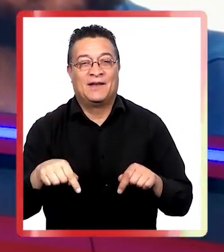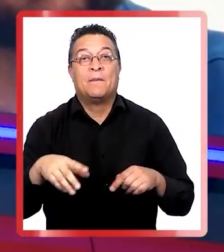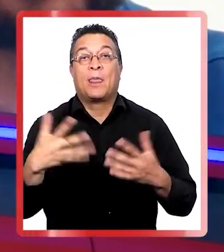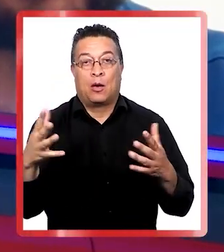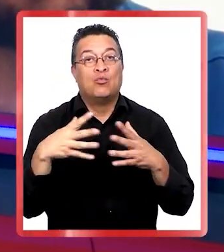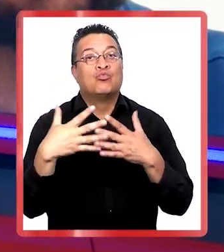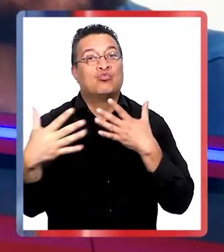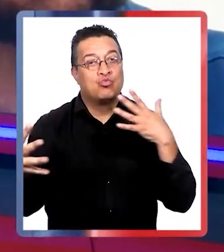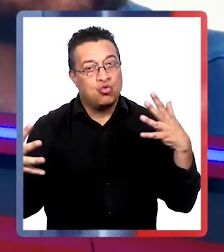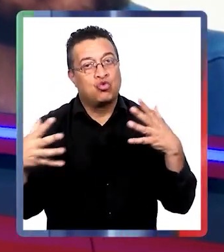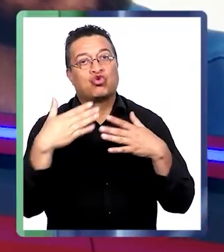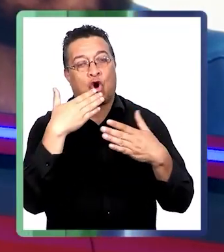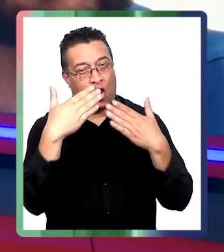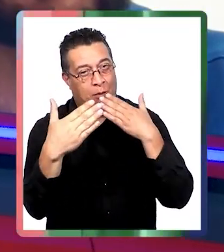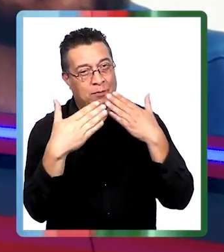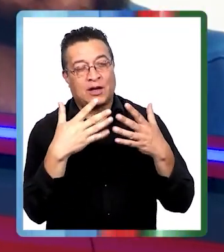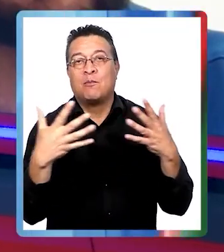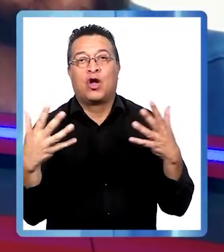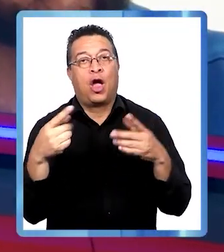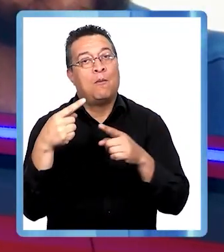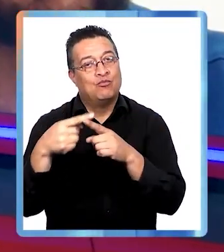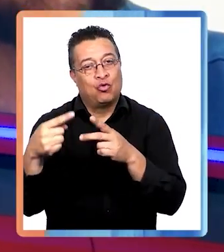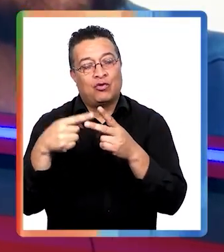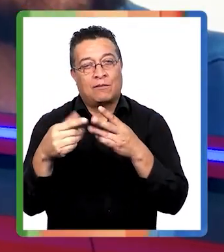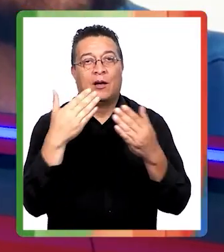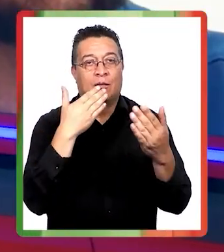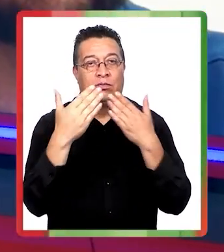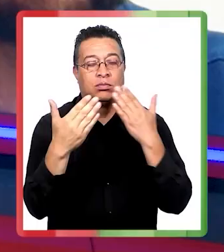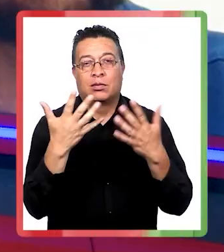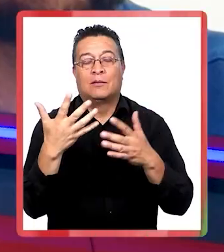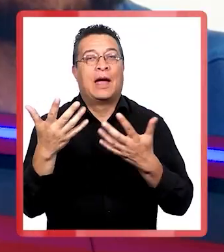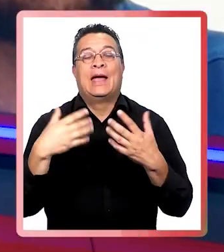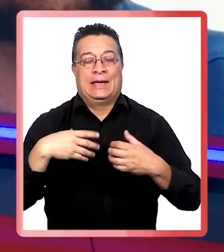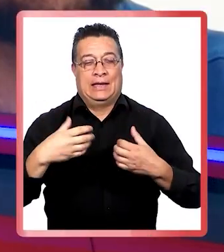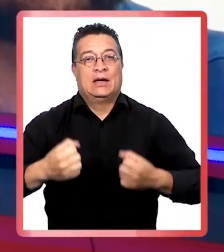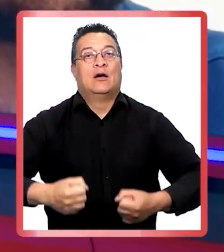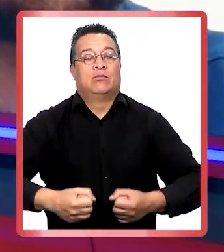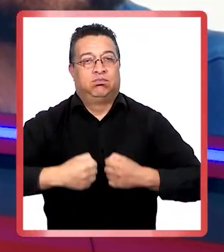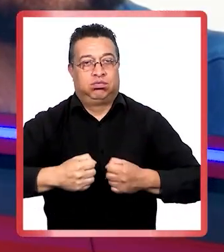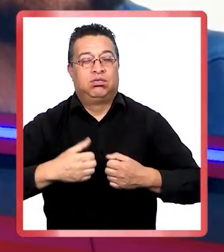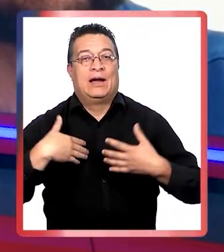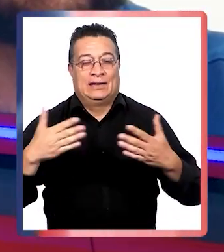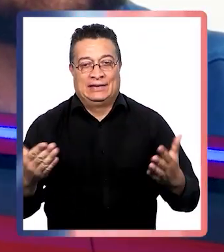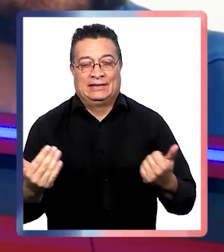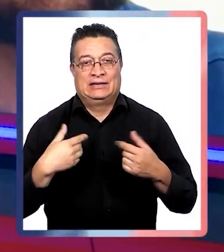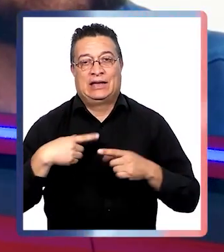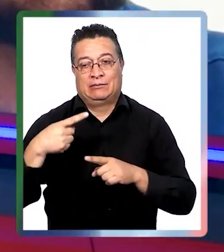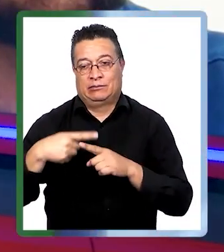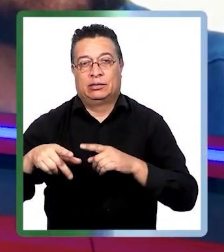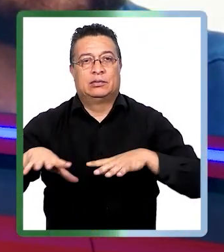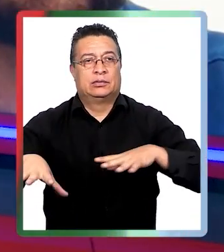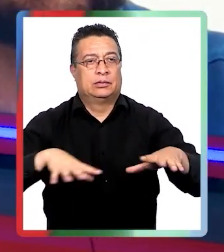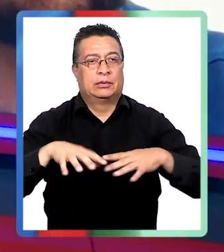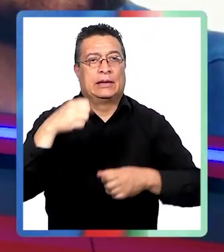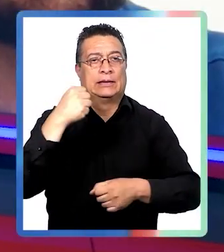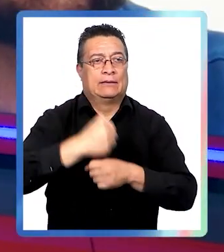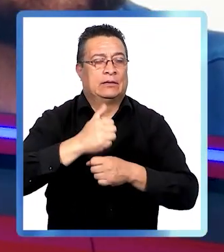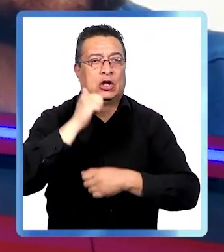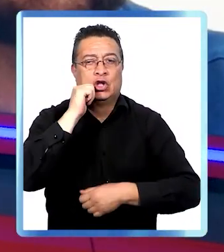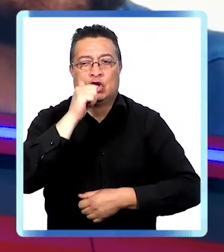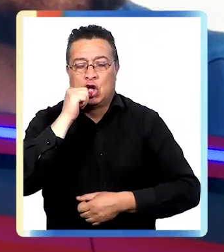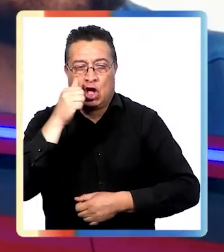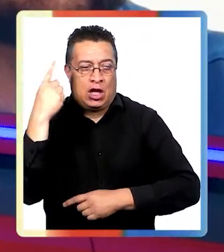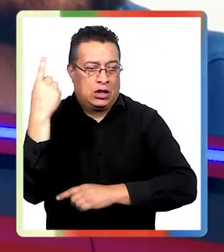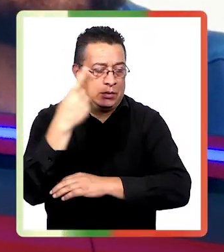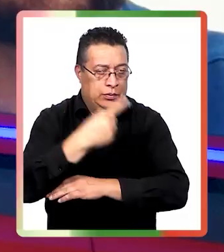noticiero. Hay bastante que conversar, ¿no? Porque muchas veces hablamos de la energía que necesitamos para realizar nuestras distintas labores